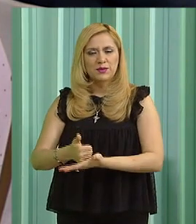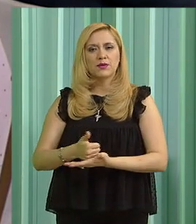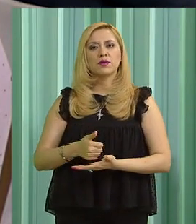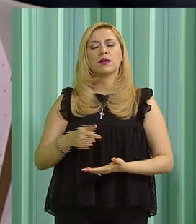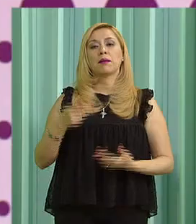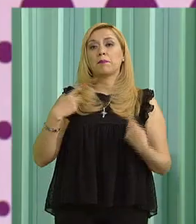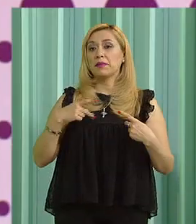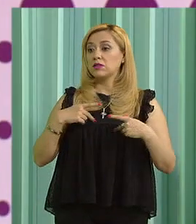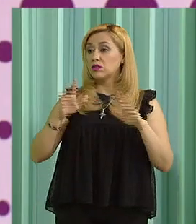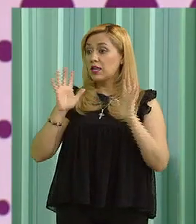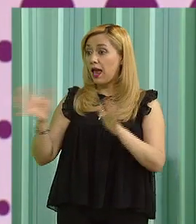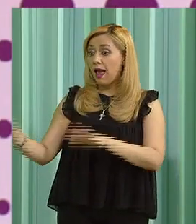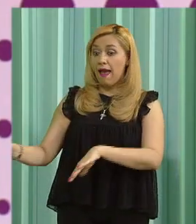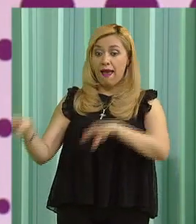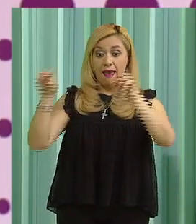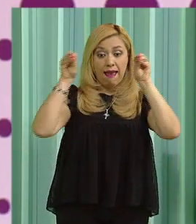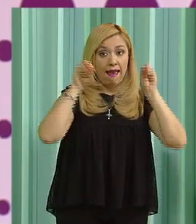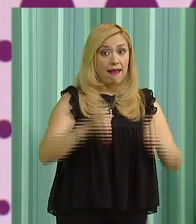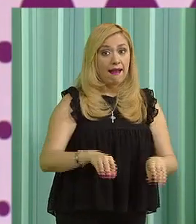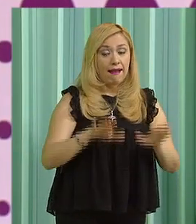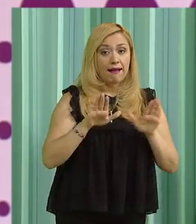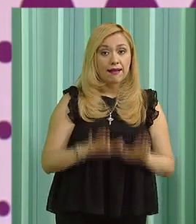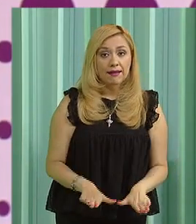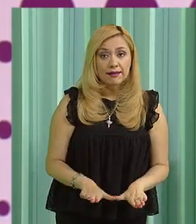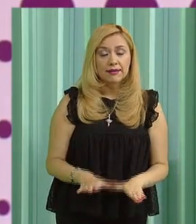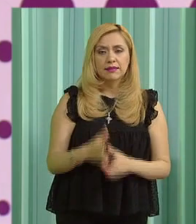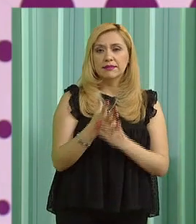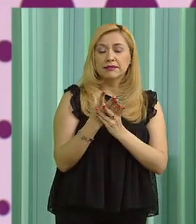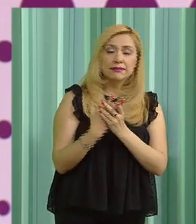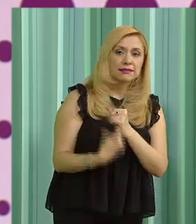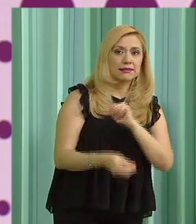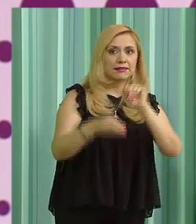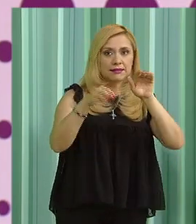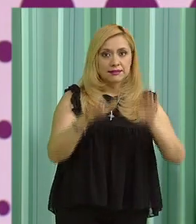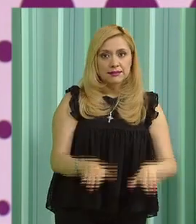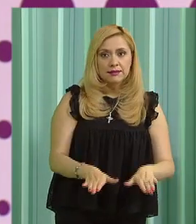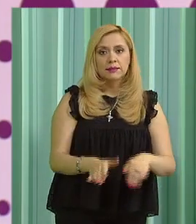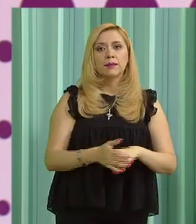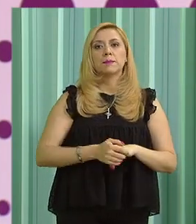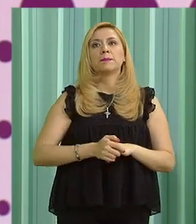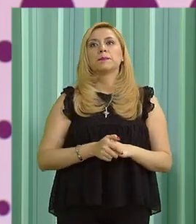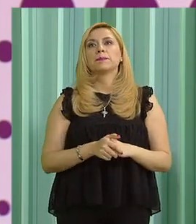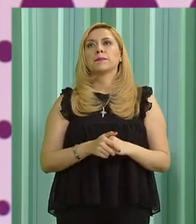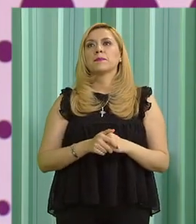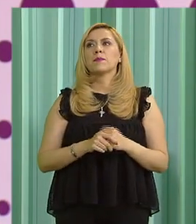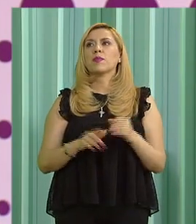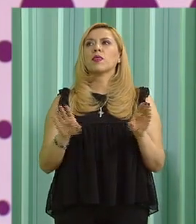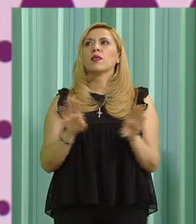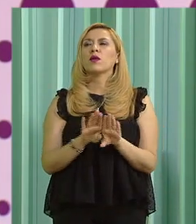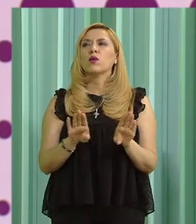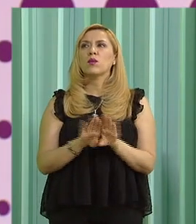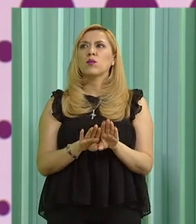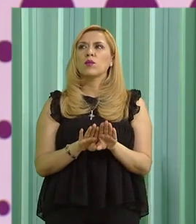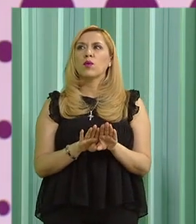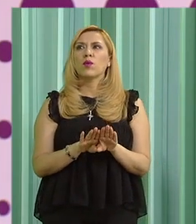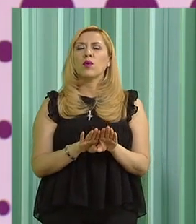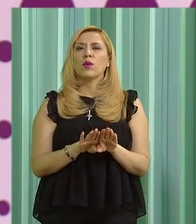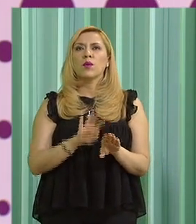ya reconocidas como refugiados, también hay un tema, digamos, de cómo poder vincular